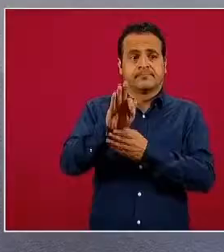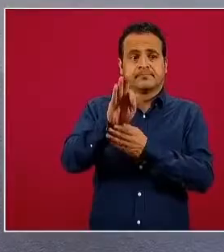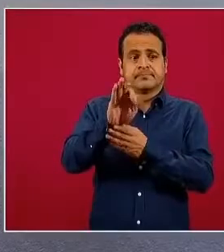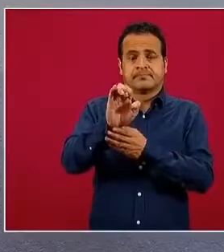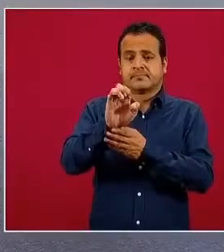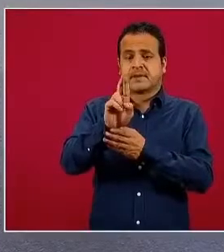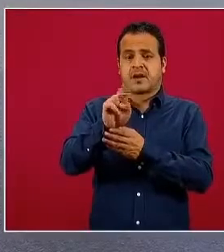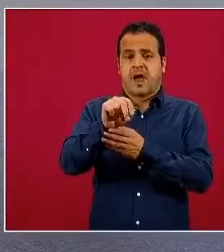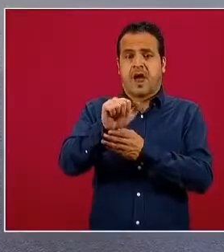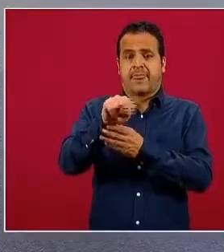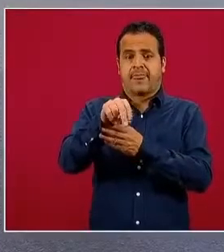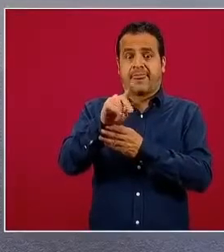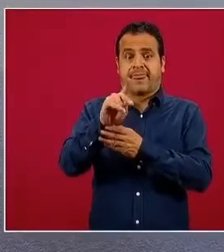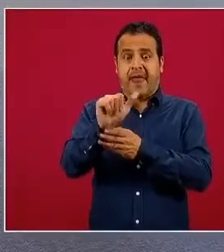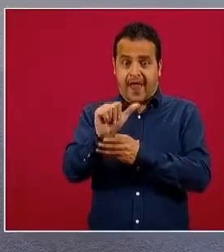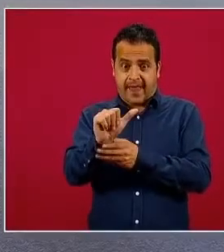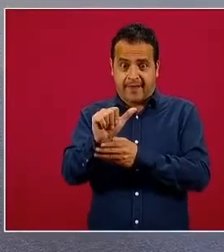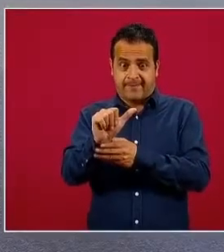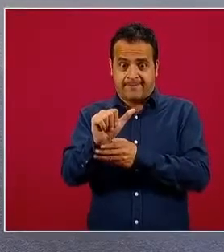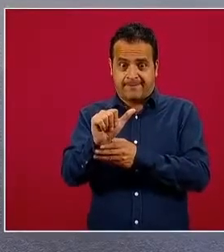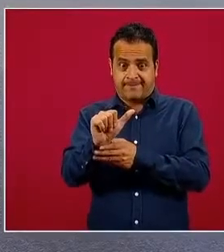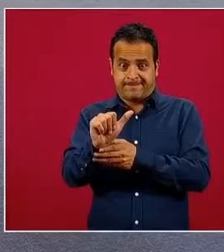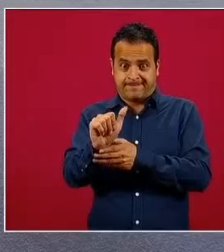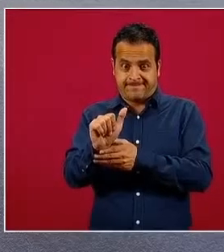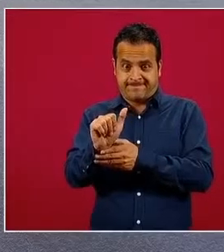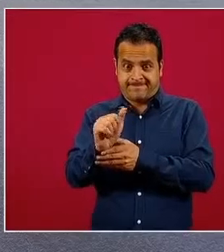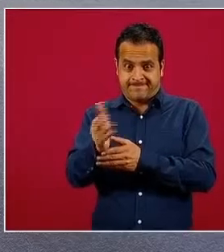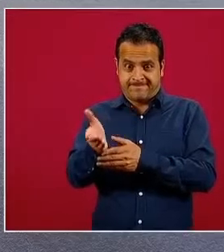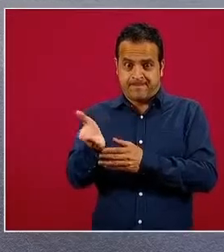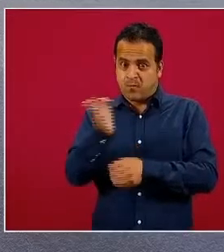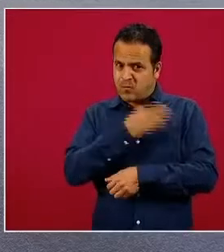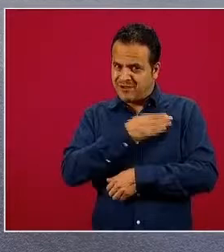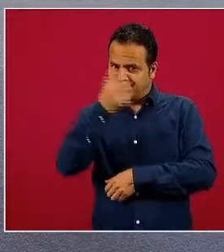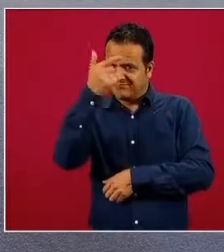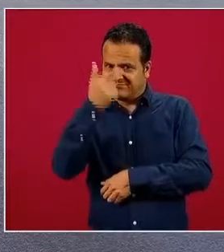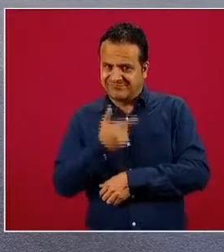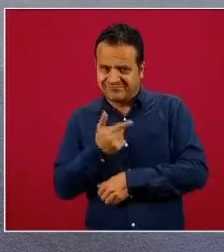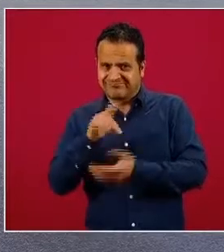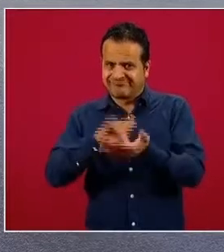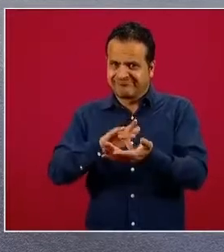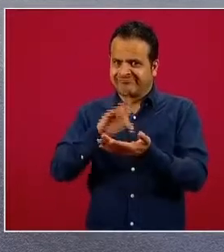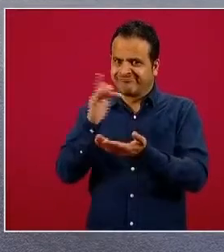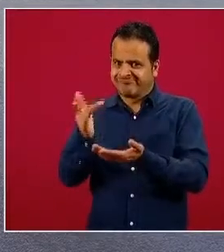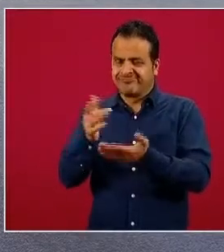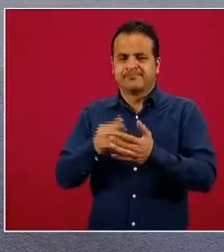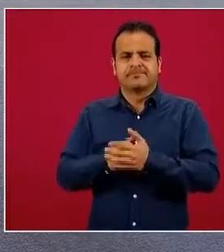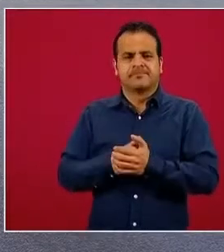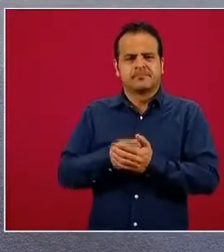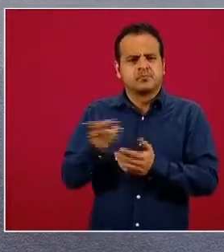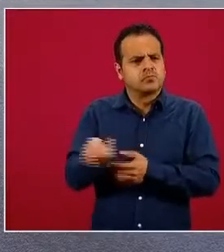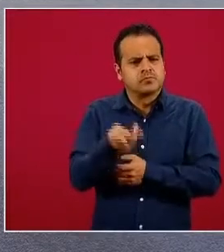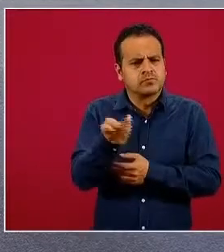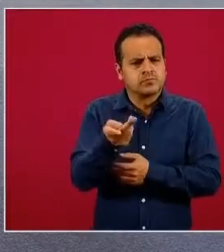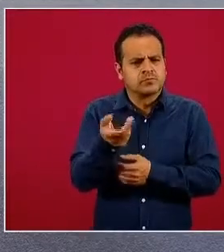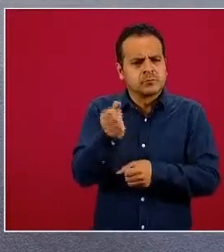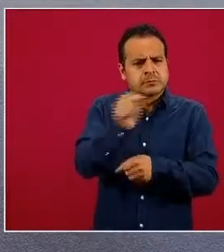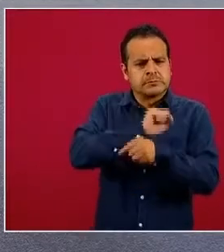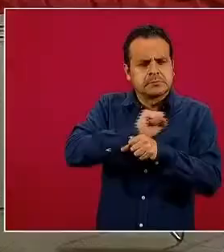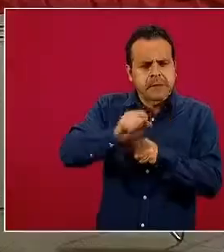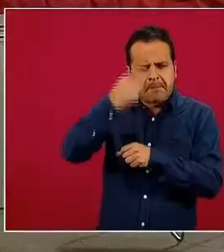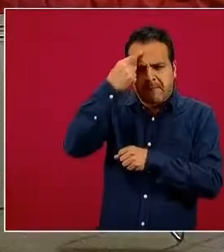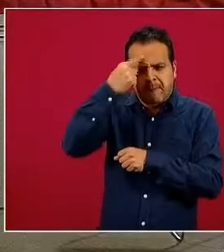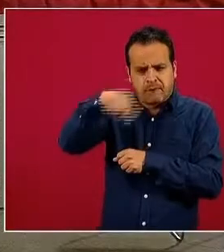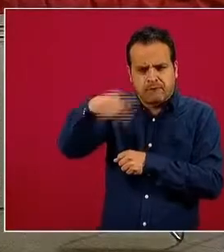glucosa atómica. Buenas noches, doctor. Gracias. Mi pregunta es muy sencilla. Debido a